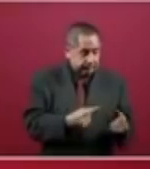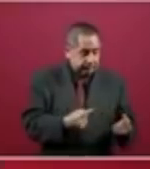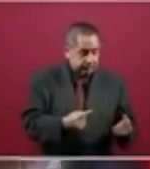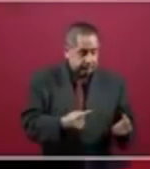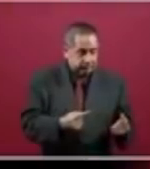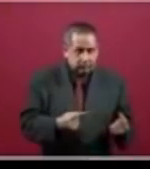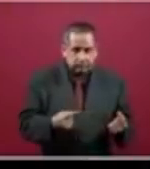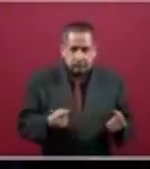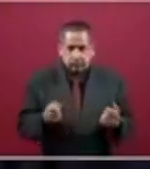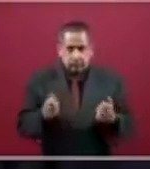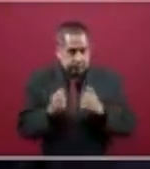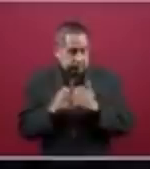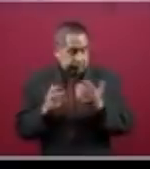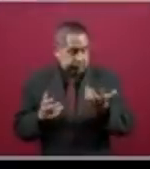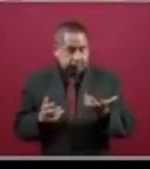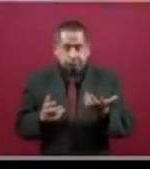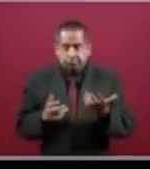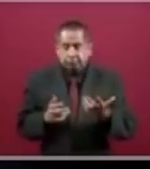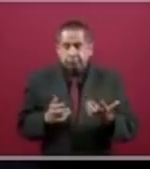con